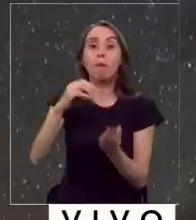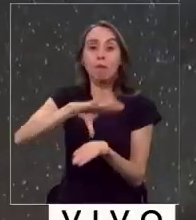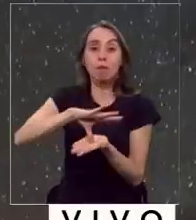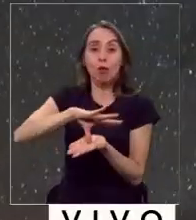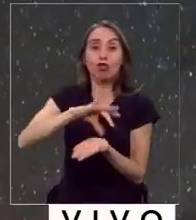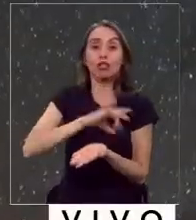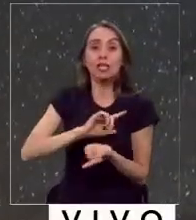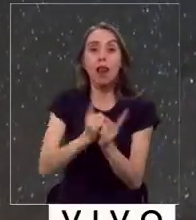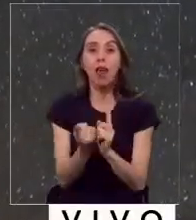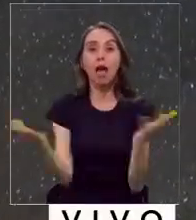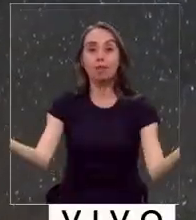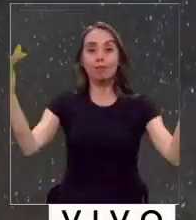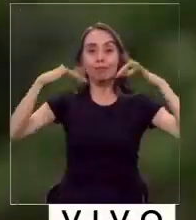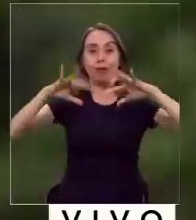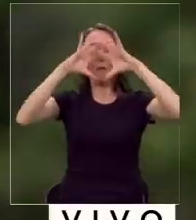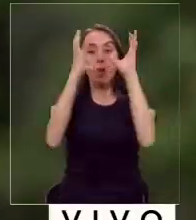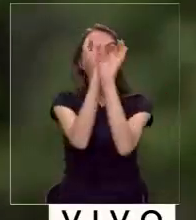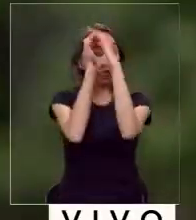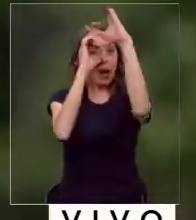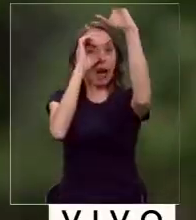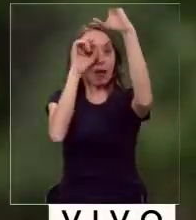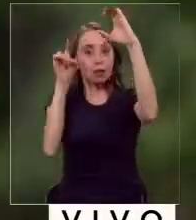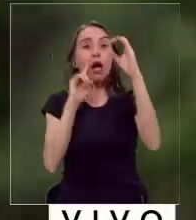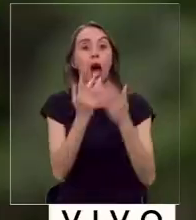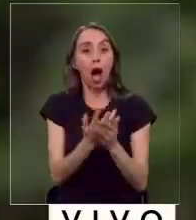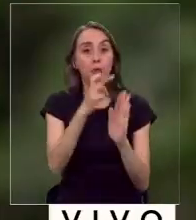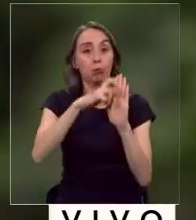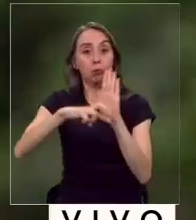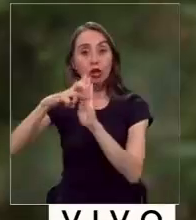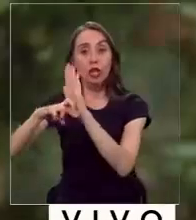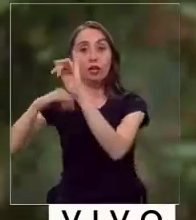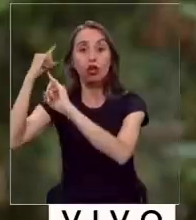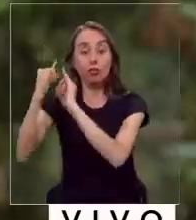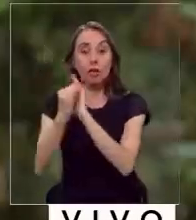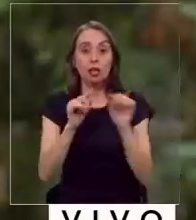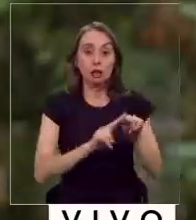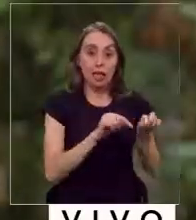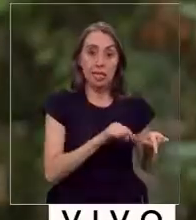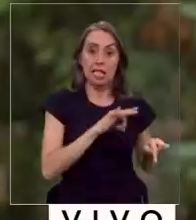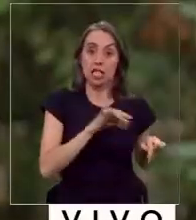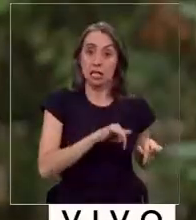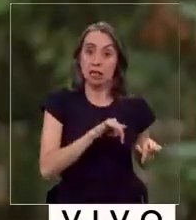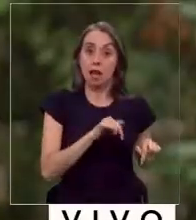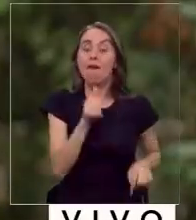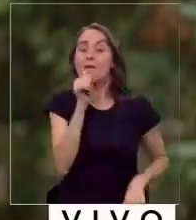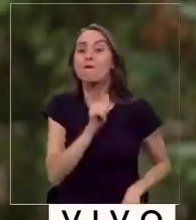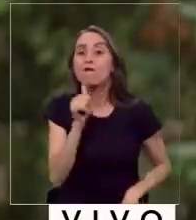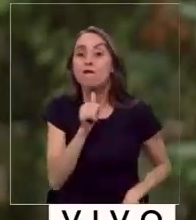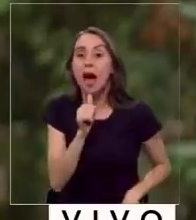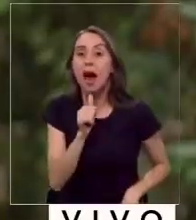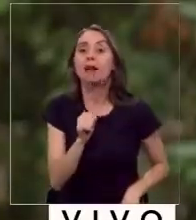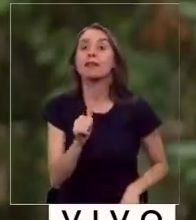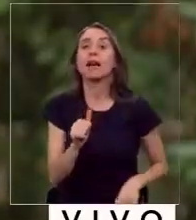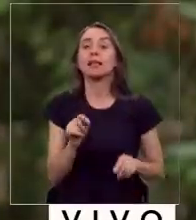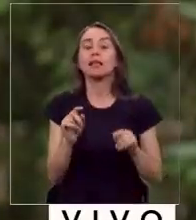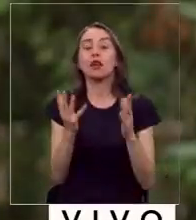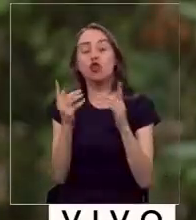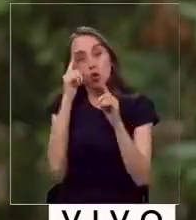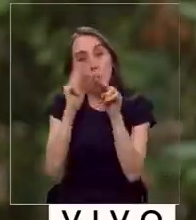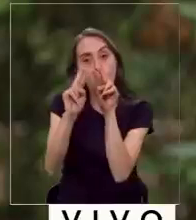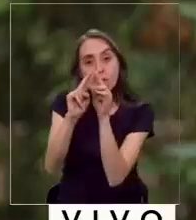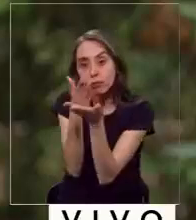de la astronomía? Ya hay muchos proyectos competitivos a nivel internacional que hacemos los chilenos, eso es seguro. Pero falta darle un poquito más de forma